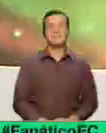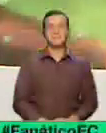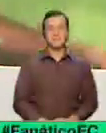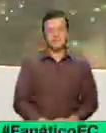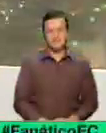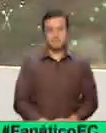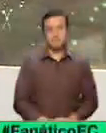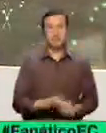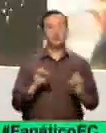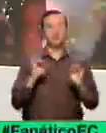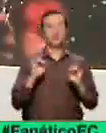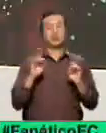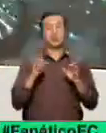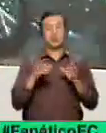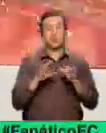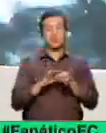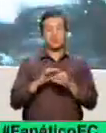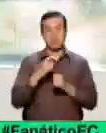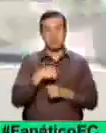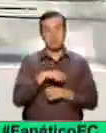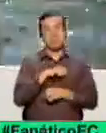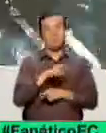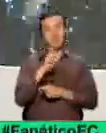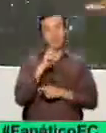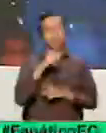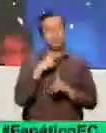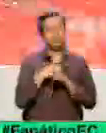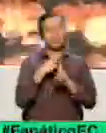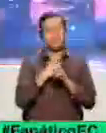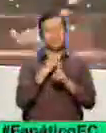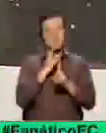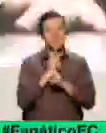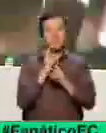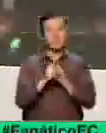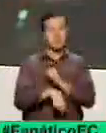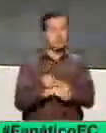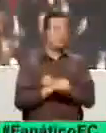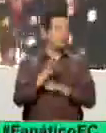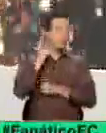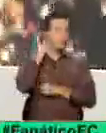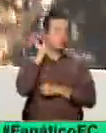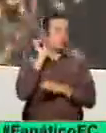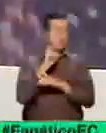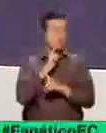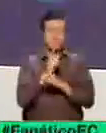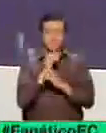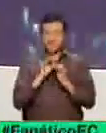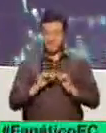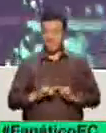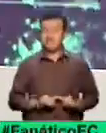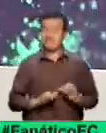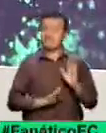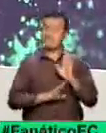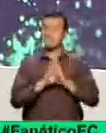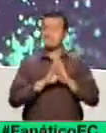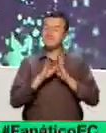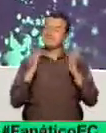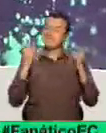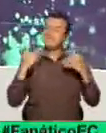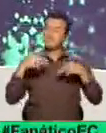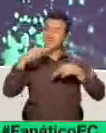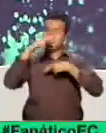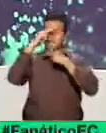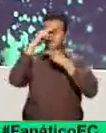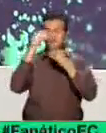La mejor de las suertes para Unión Española y ojalá consigan un buen resultado para que el fútbol femenino en Ecuador siga en franco crecimiento. Eso es todo el tiempo